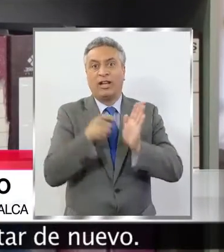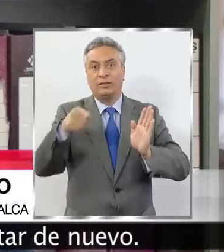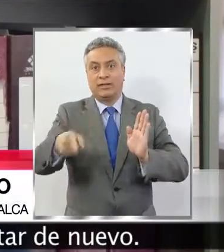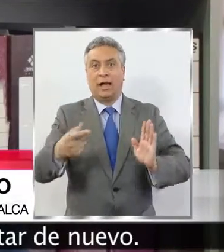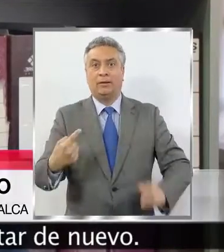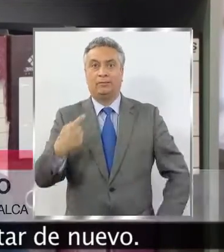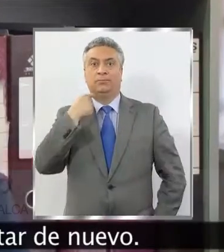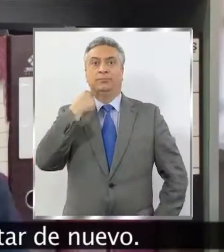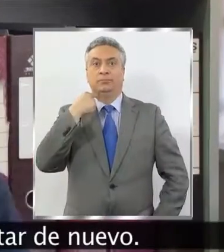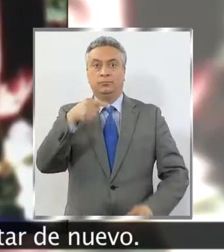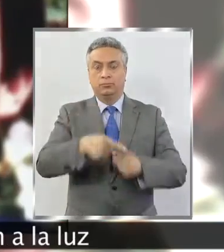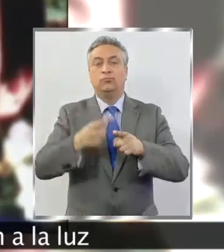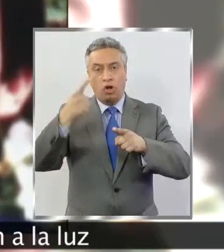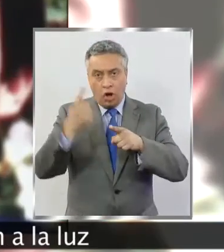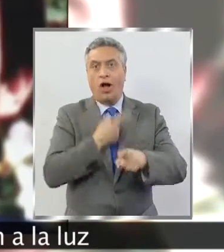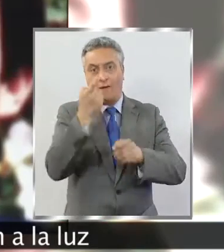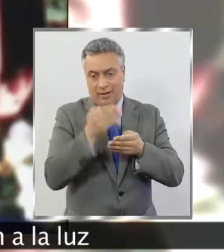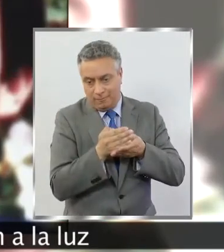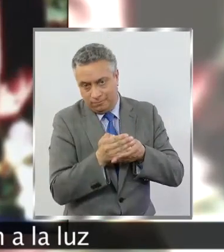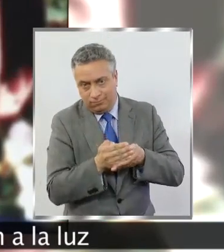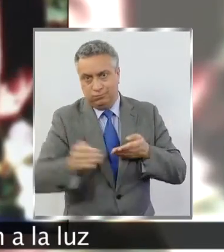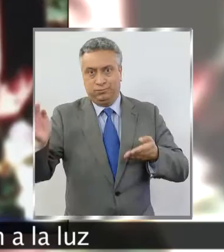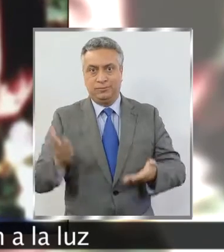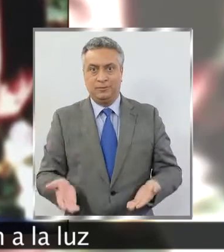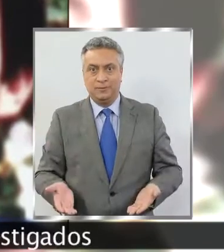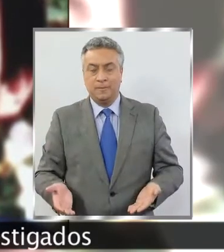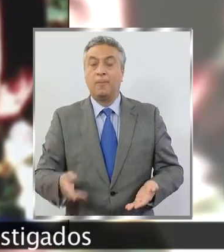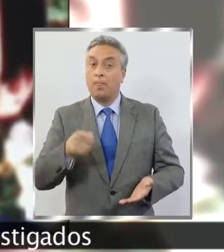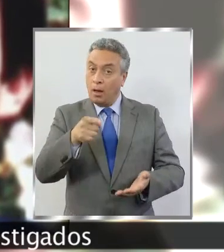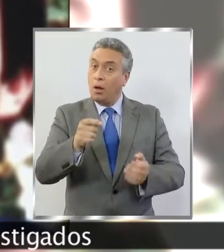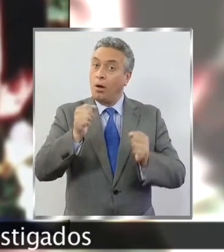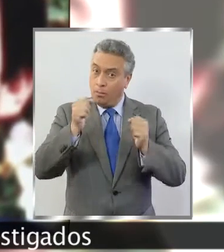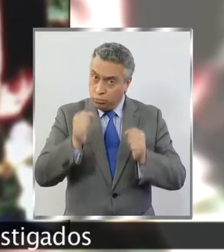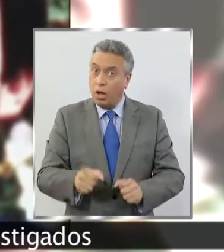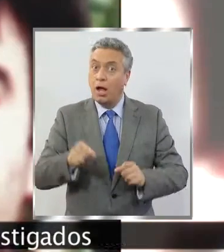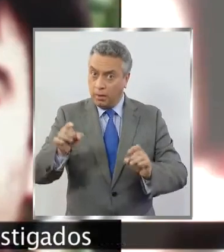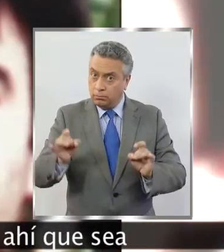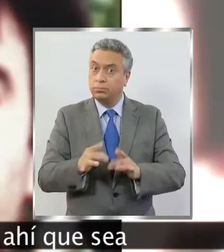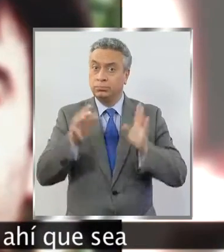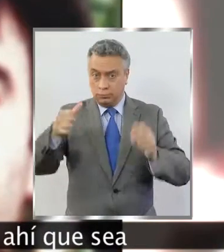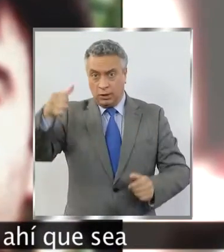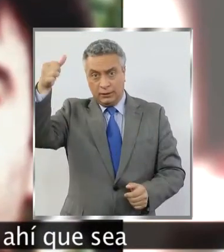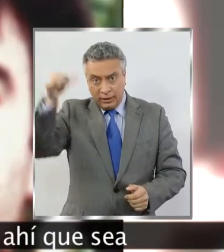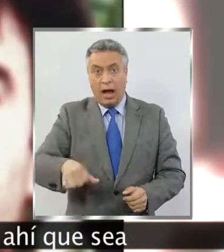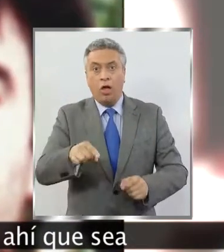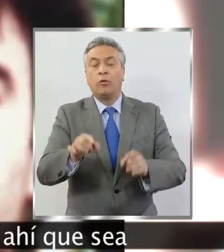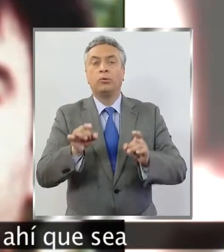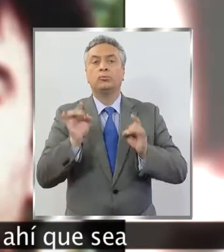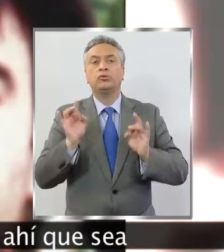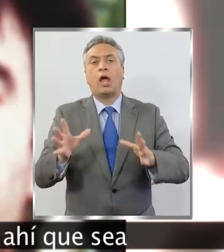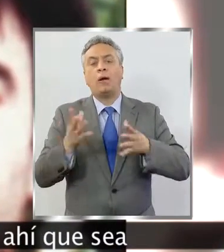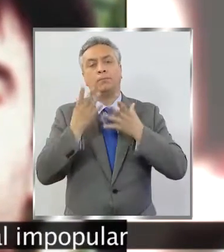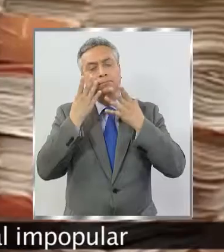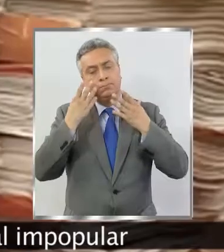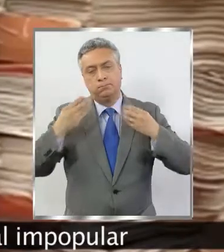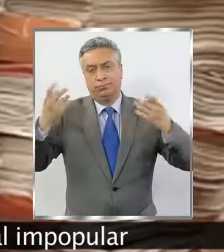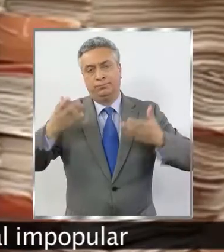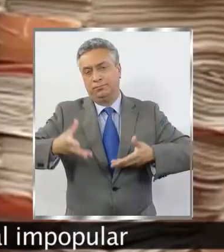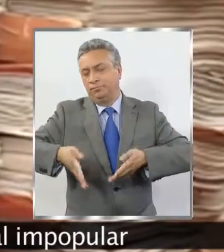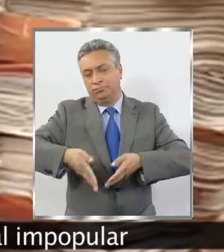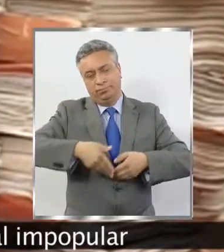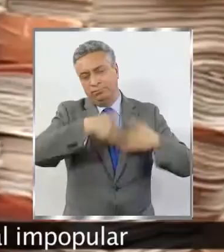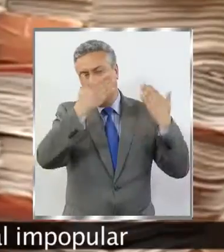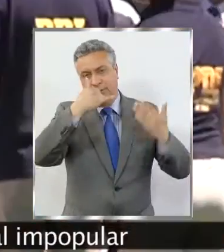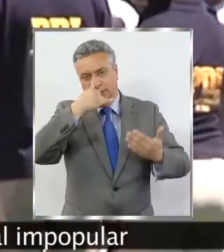de ese delito y se empieza a contar de nuevo. Cada cierto tiempo salen a la luz casos que pueden ser castigados porque están prescritos. De ahí que sea considerada